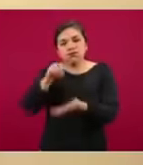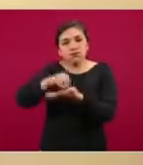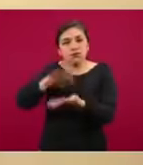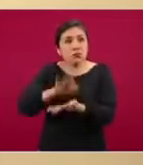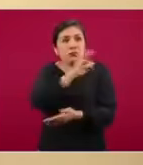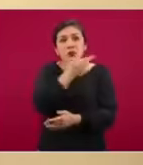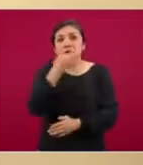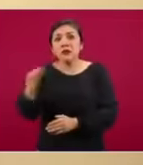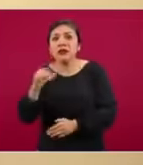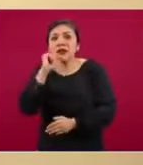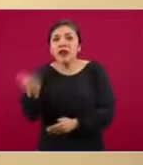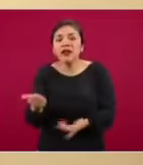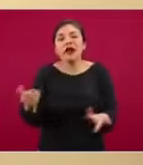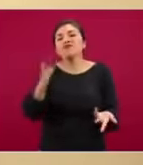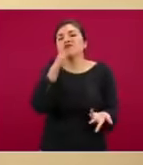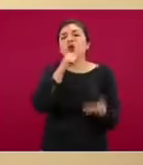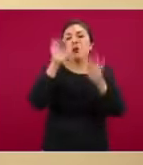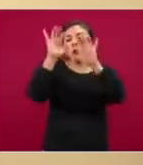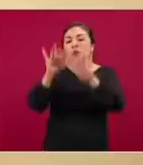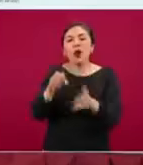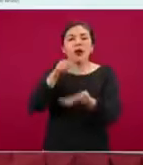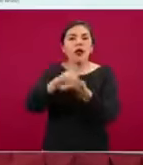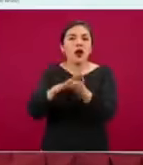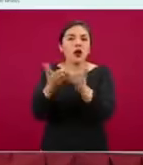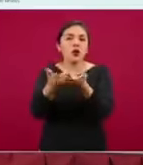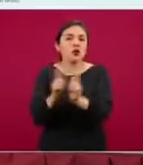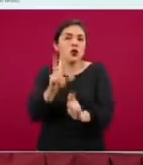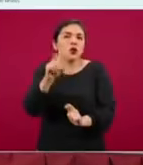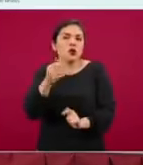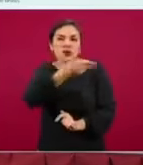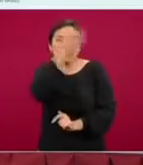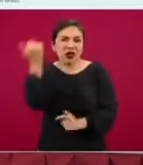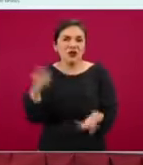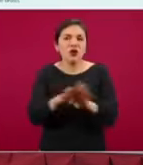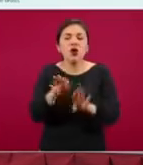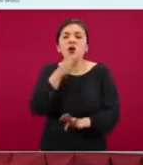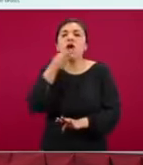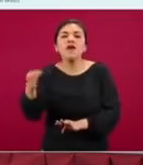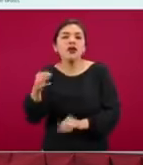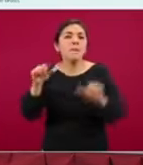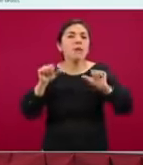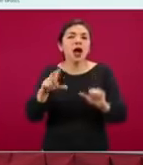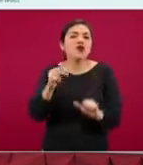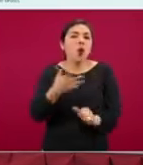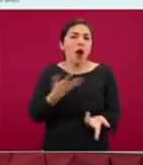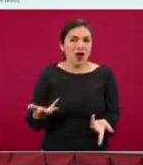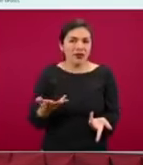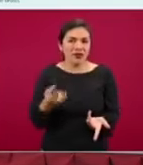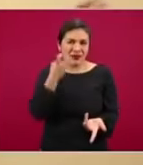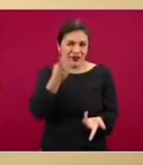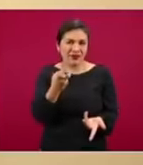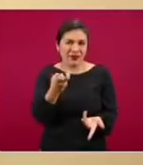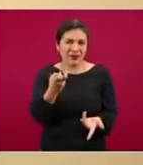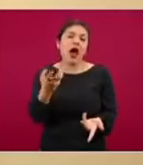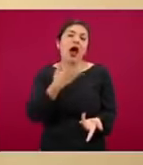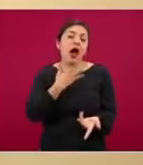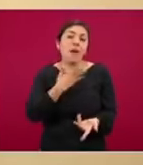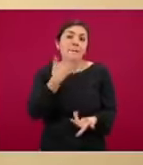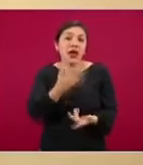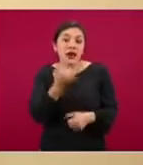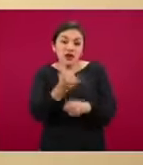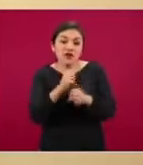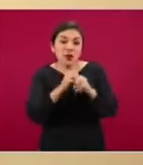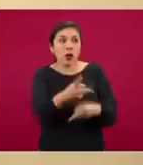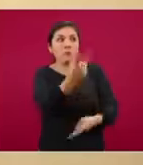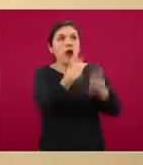está activamente identificando, clasificando y notificando sus brotes, pues entonces vamos a tener buena